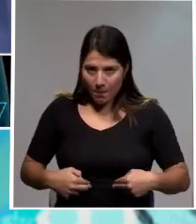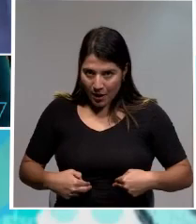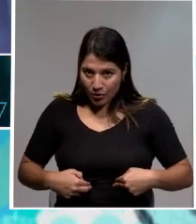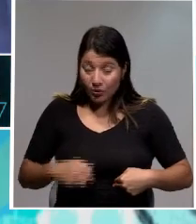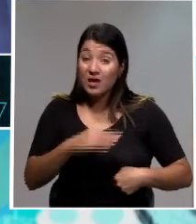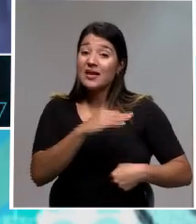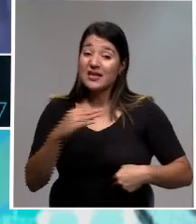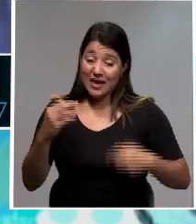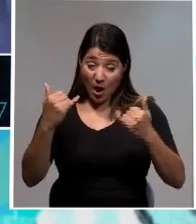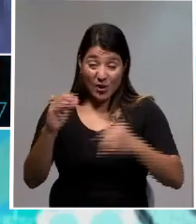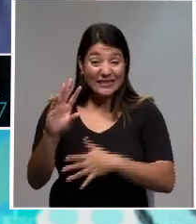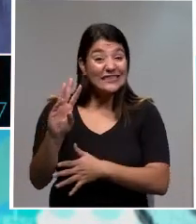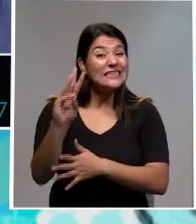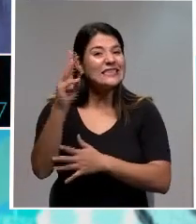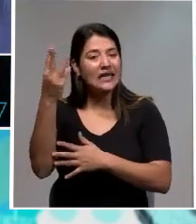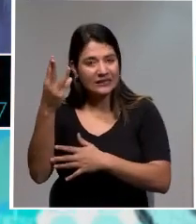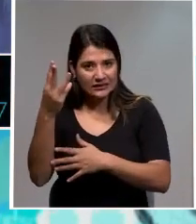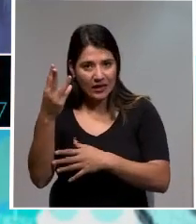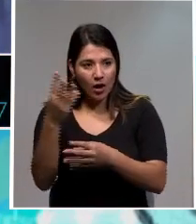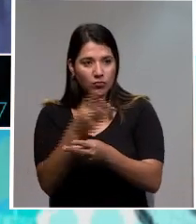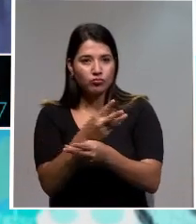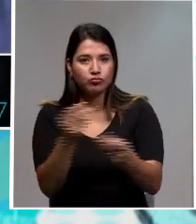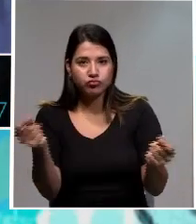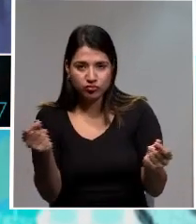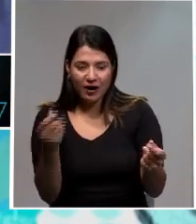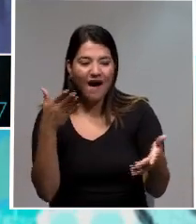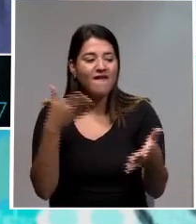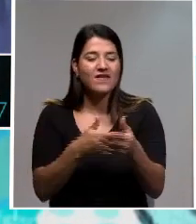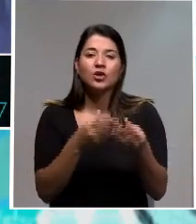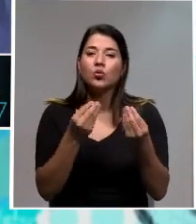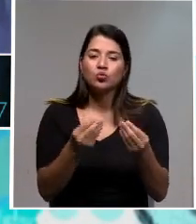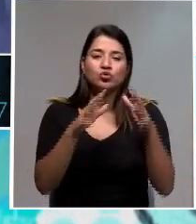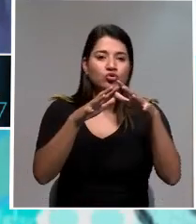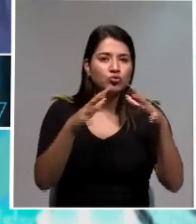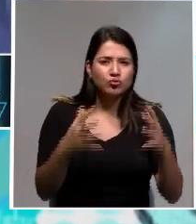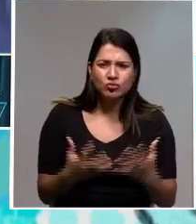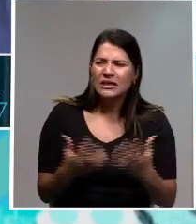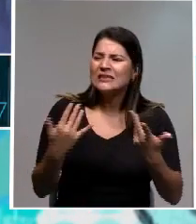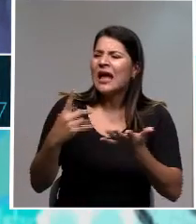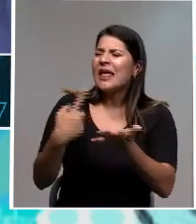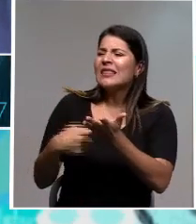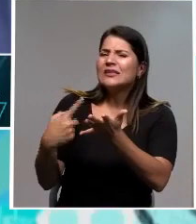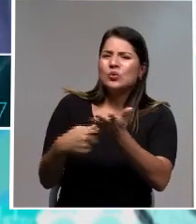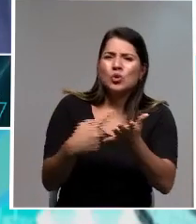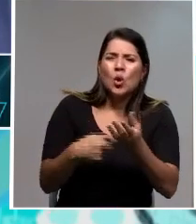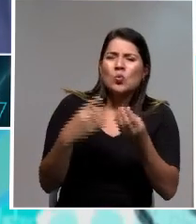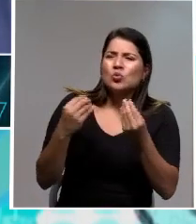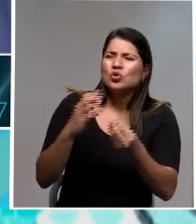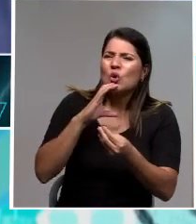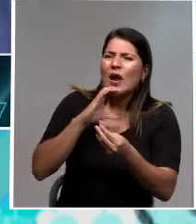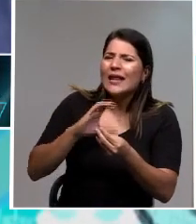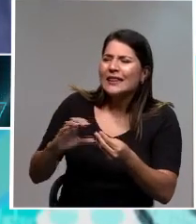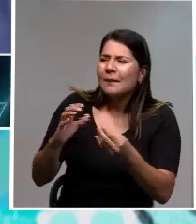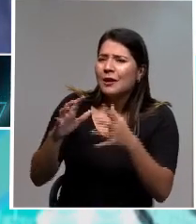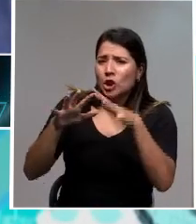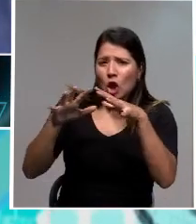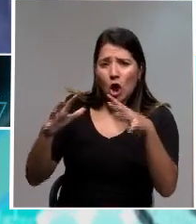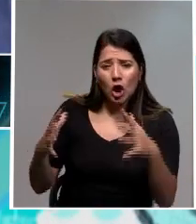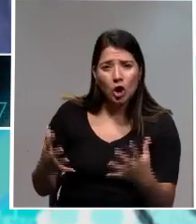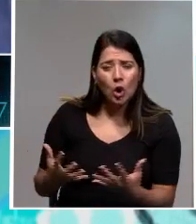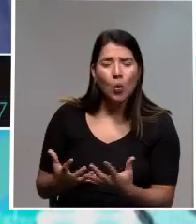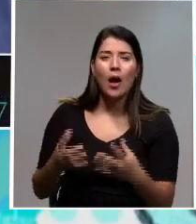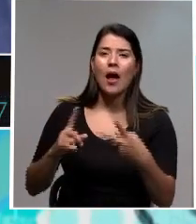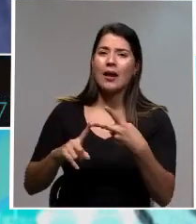biosfera. Hemos discutido mucho sobre el calentamiento global, hemos discutido mucho sobre el